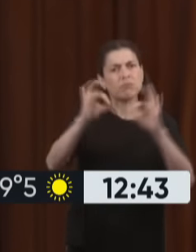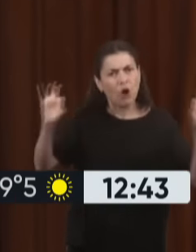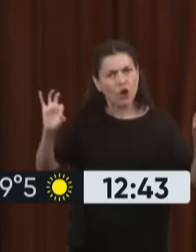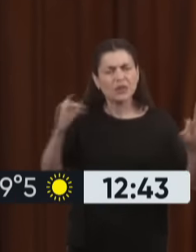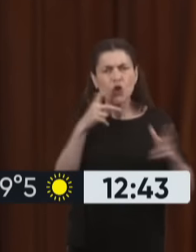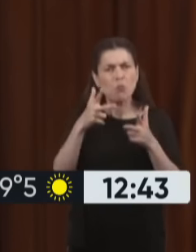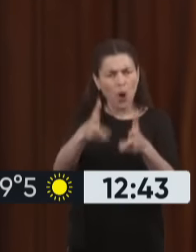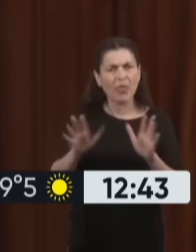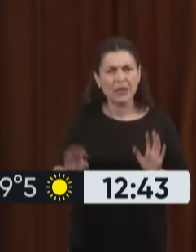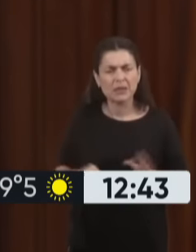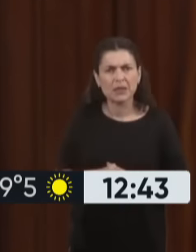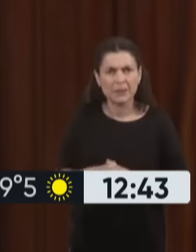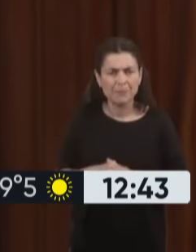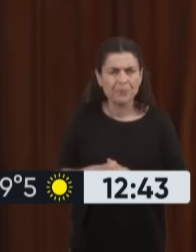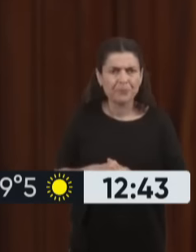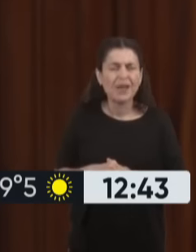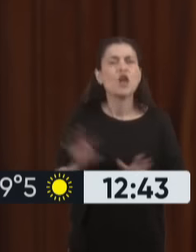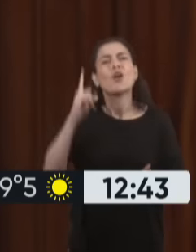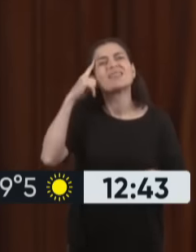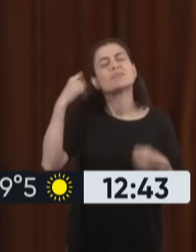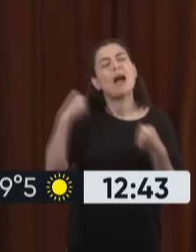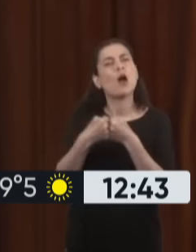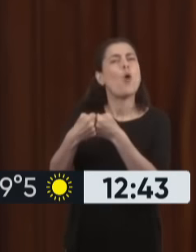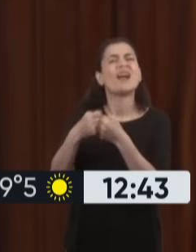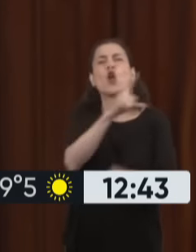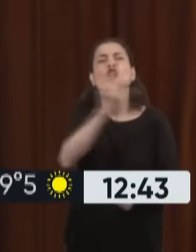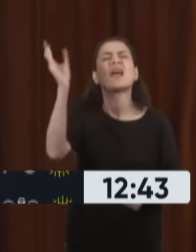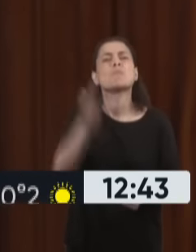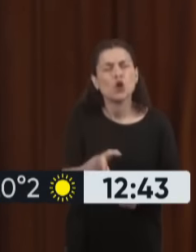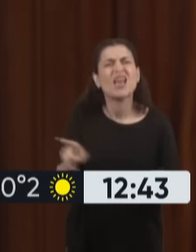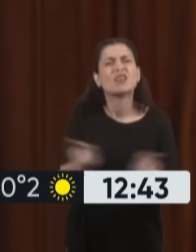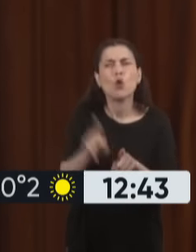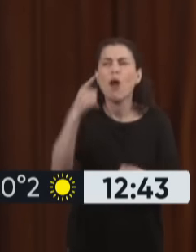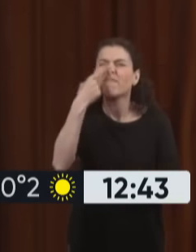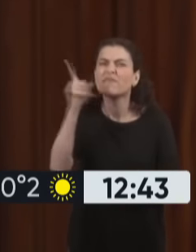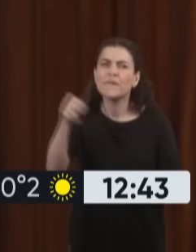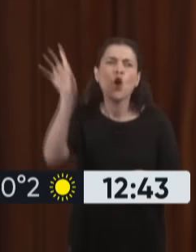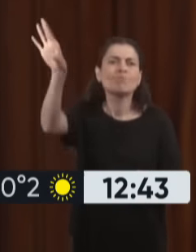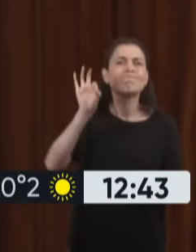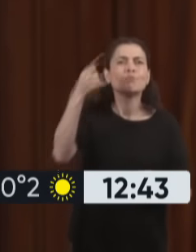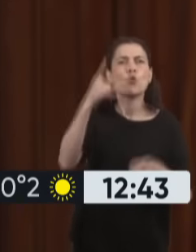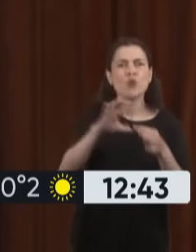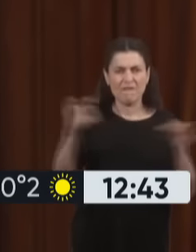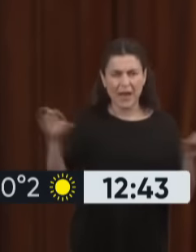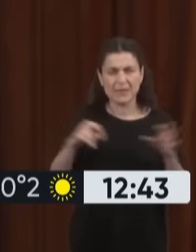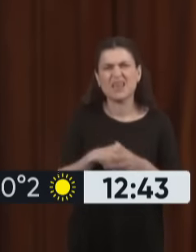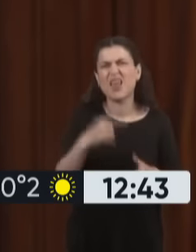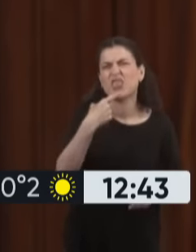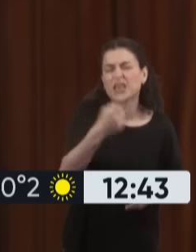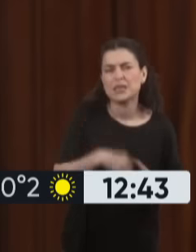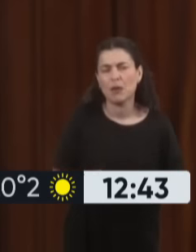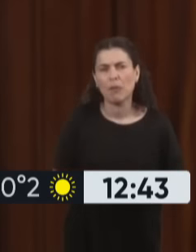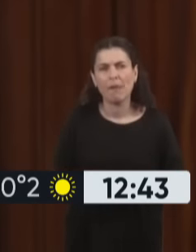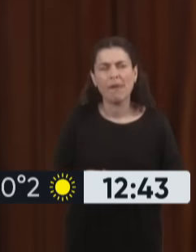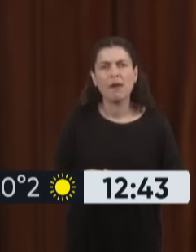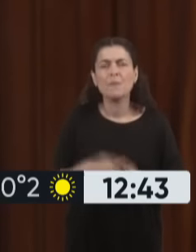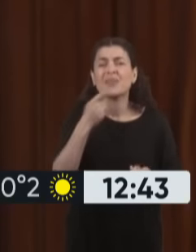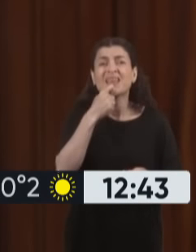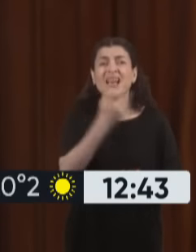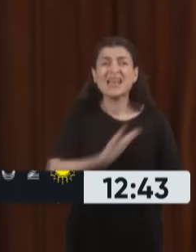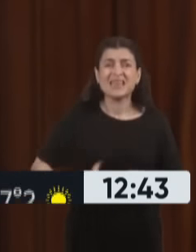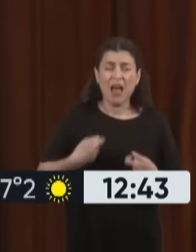pero no, o sea, que no suscribo a todas las cosas que dice, pero esta frase es interesante. Lo que decía Keynes es que todo gasto